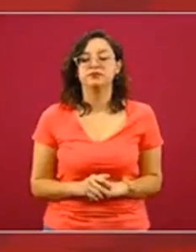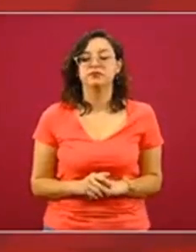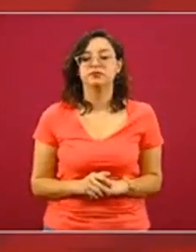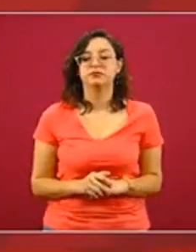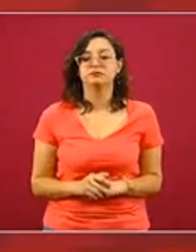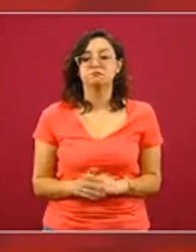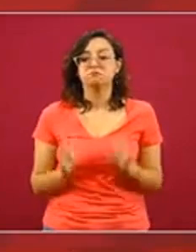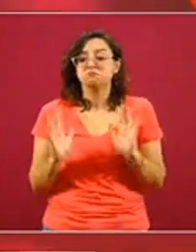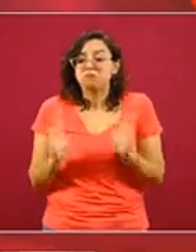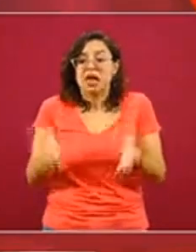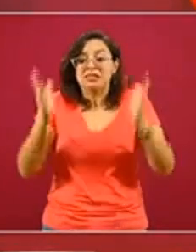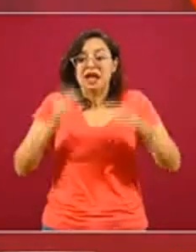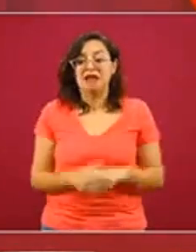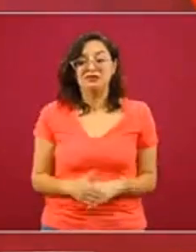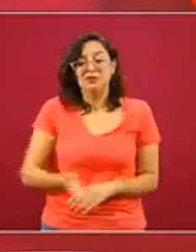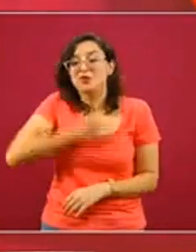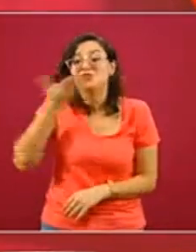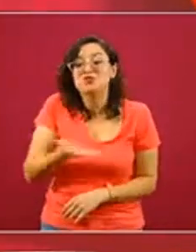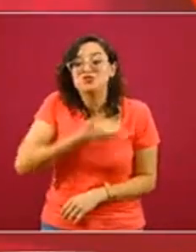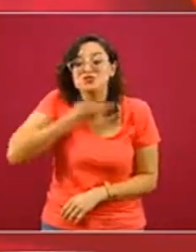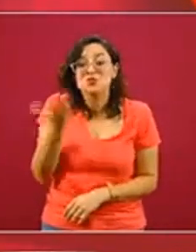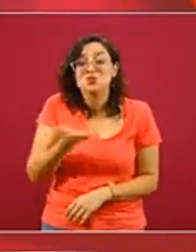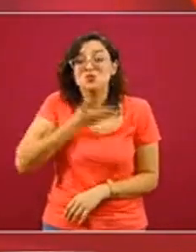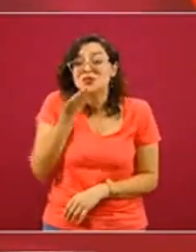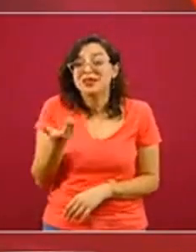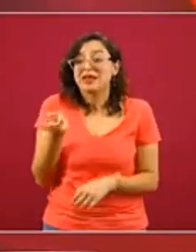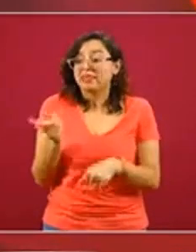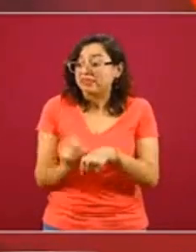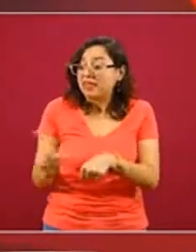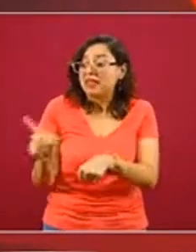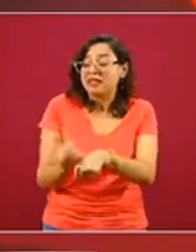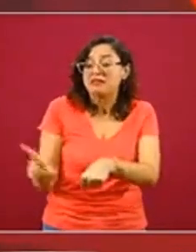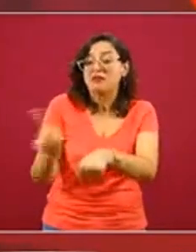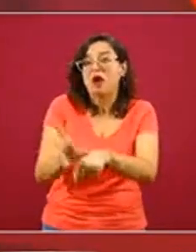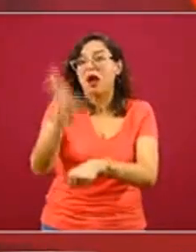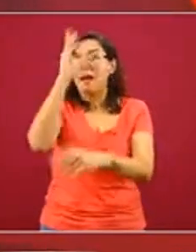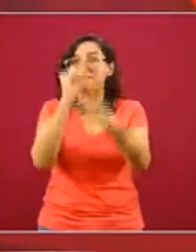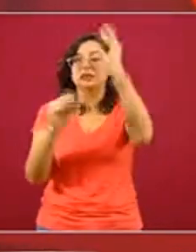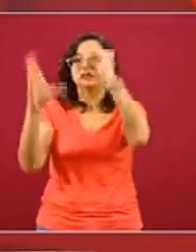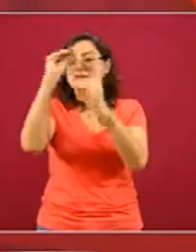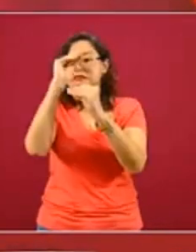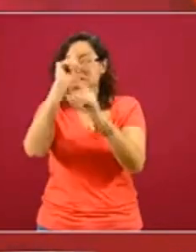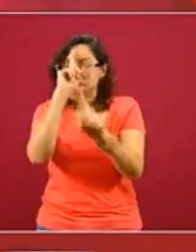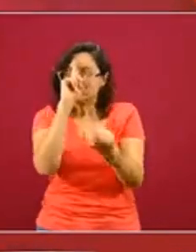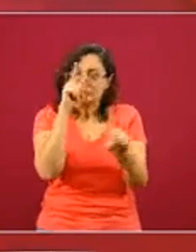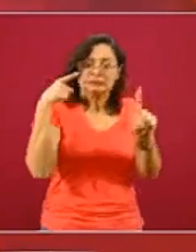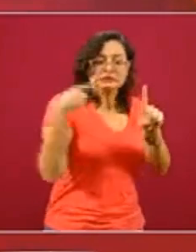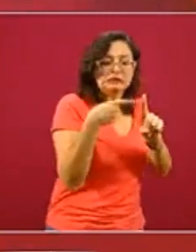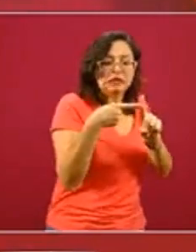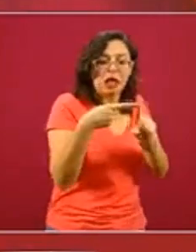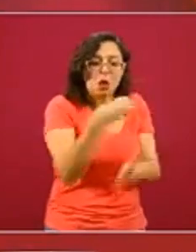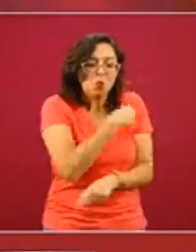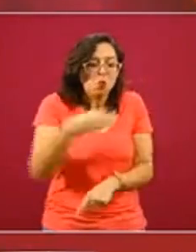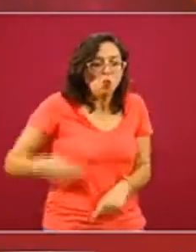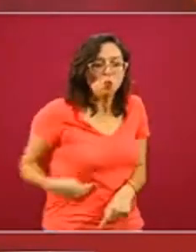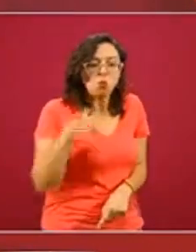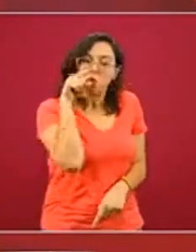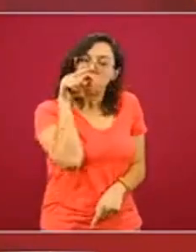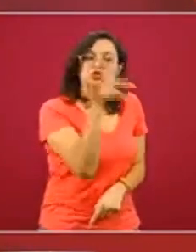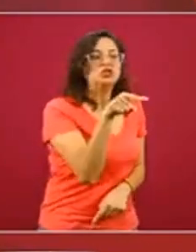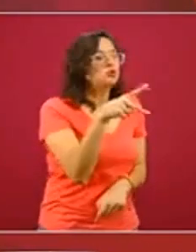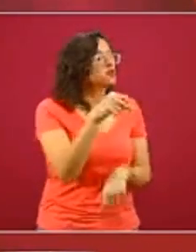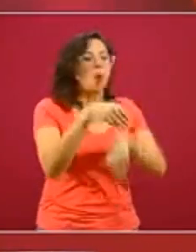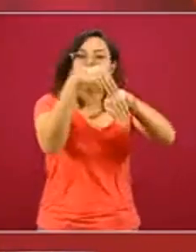Ya, incorporemos esto y empecemos a transitar de esta idea de el municipio fulano de tal no